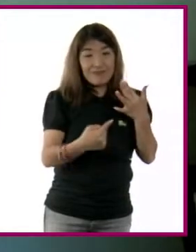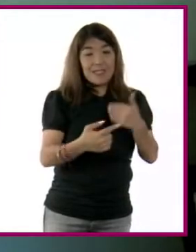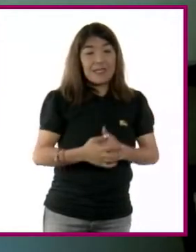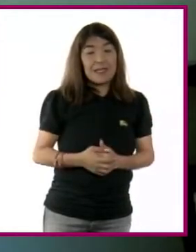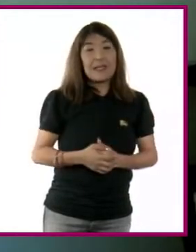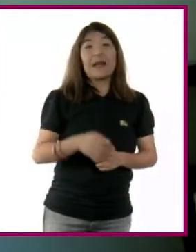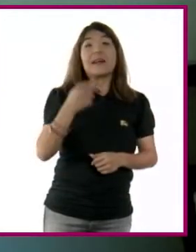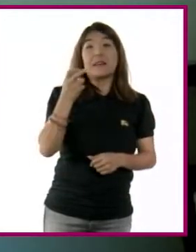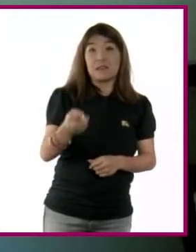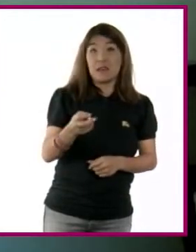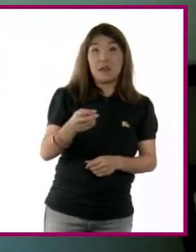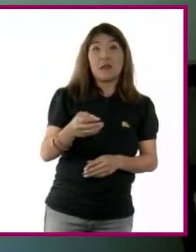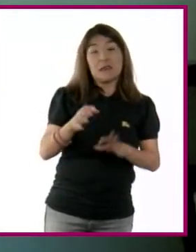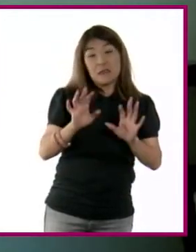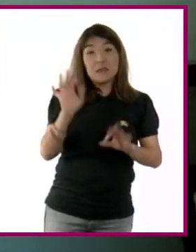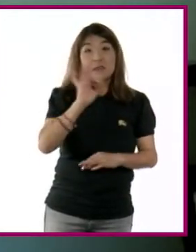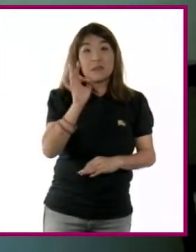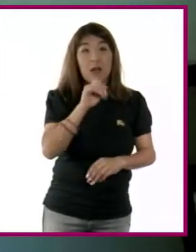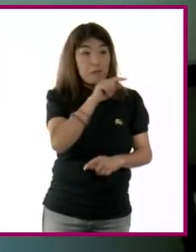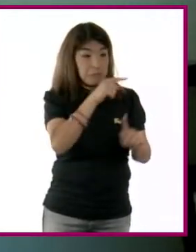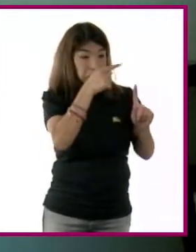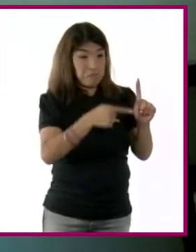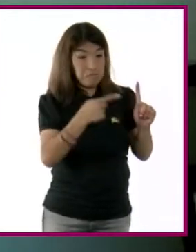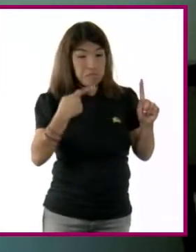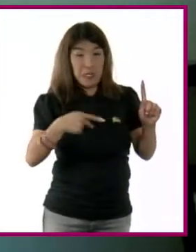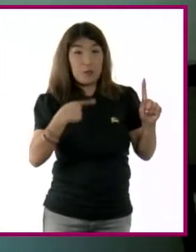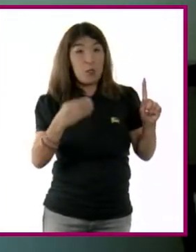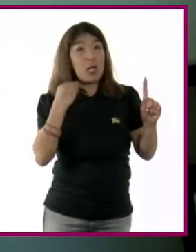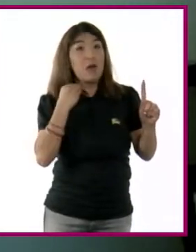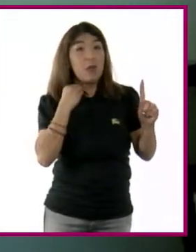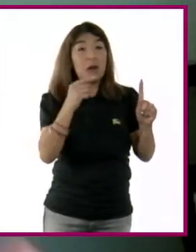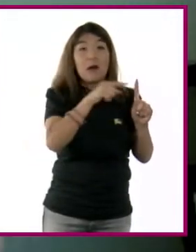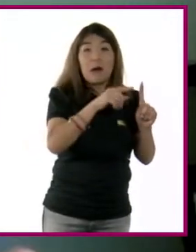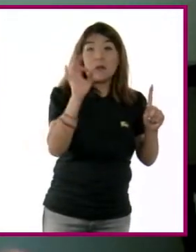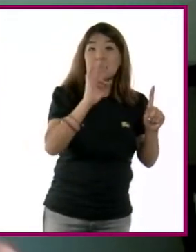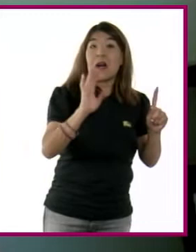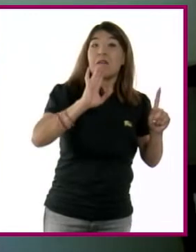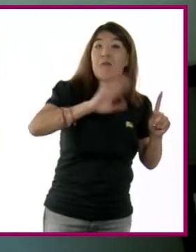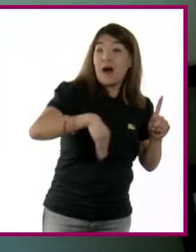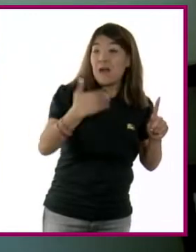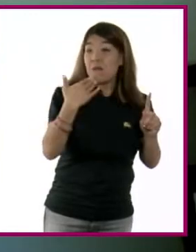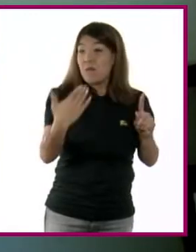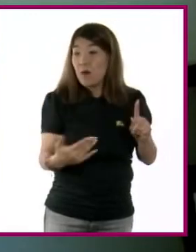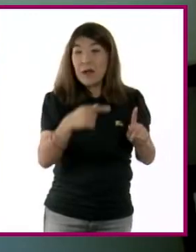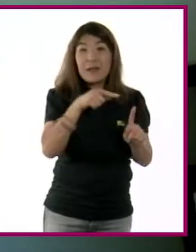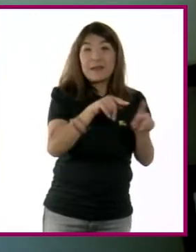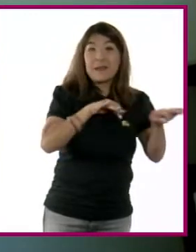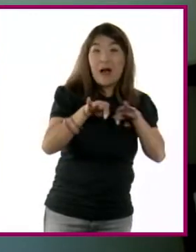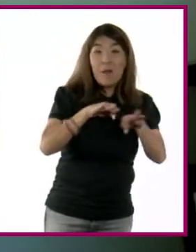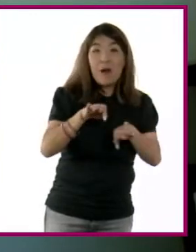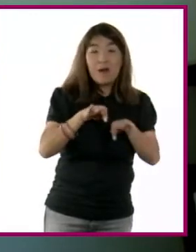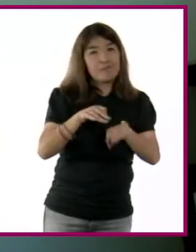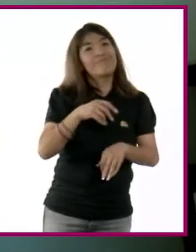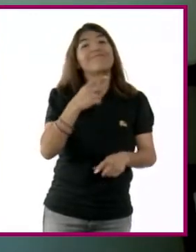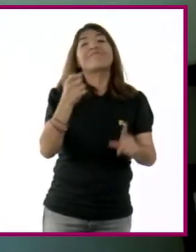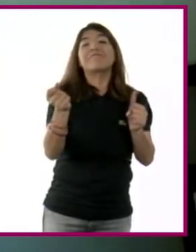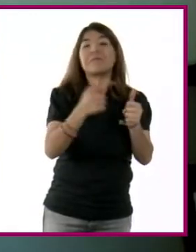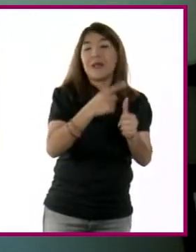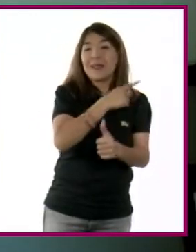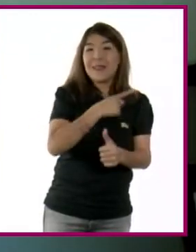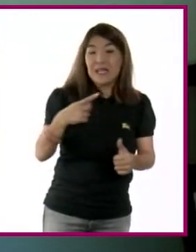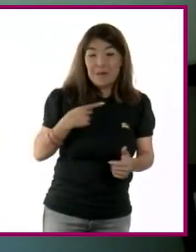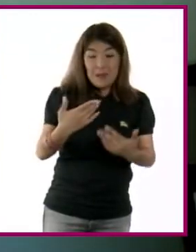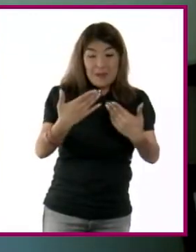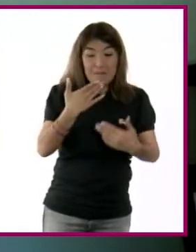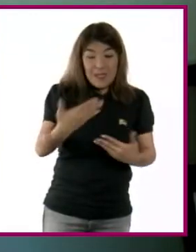un abogado es tan bueno o malo como puede interpretar las distintas leyes y las distintas normas. En